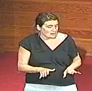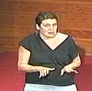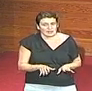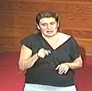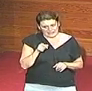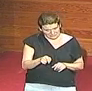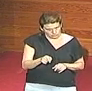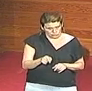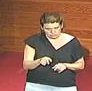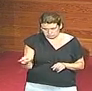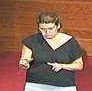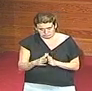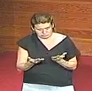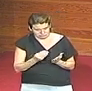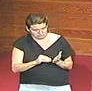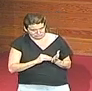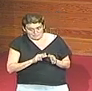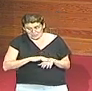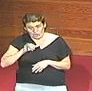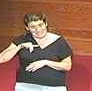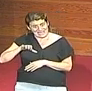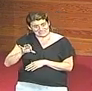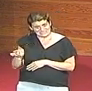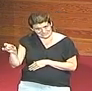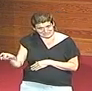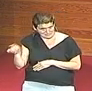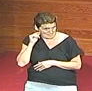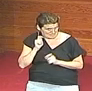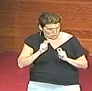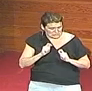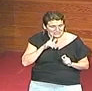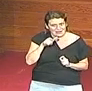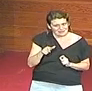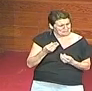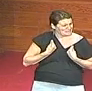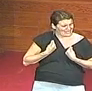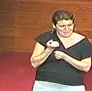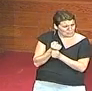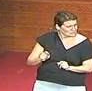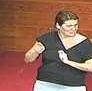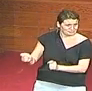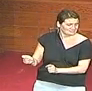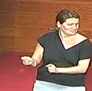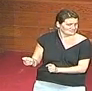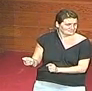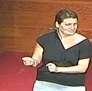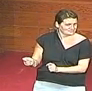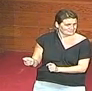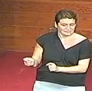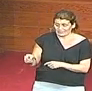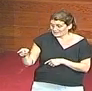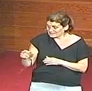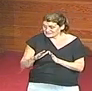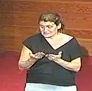probó, pero a Inés le hicieron la vida imposible. Esto que veis de Algebert es un cómic que